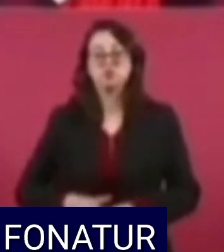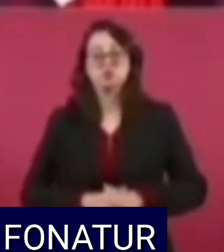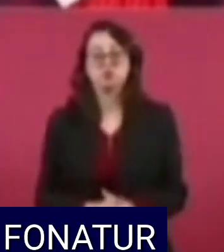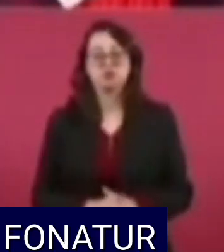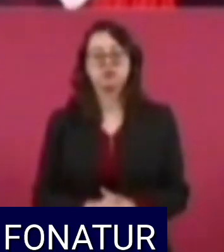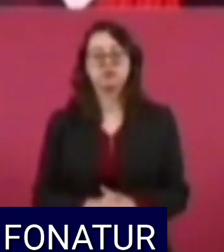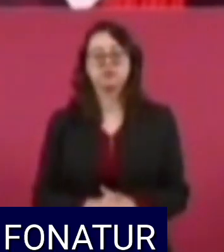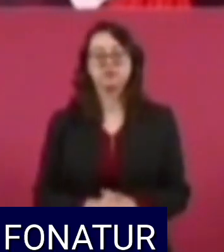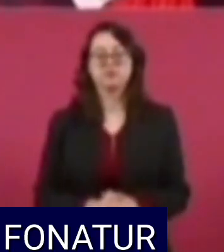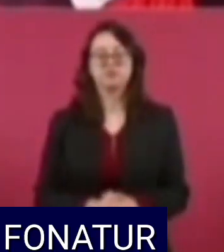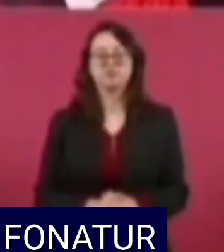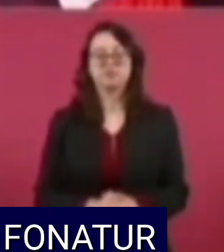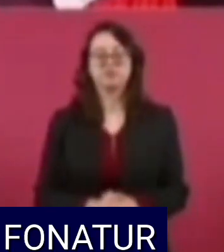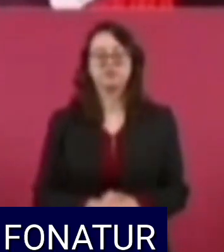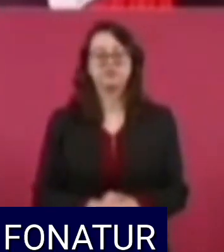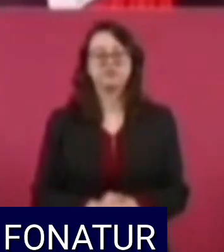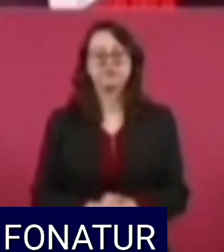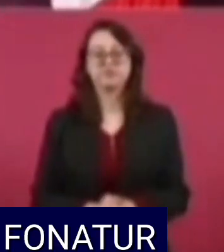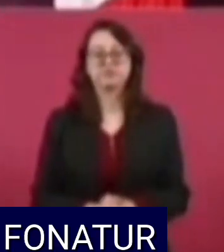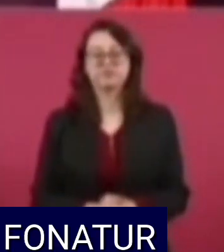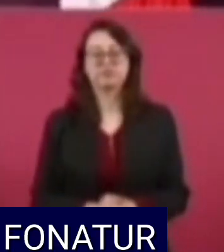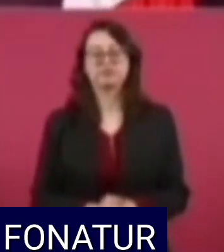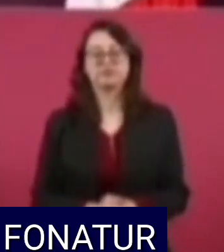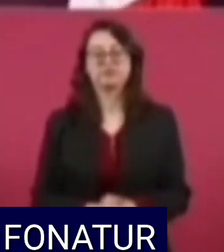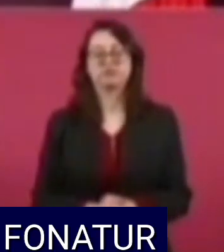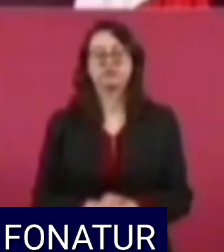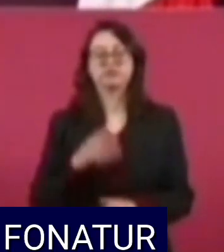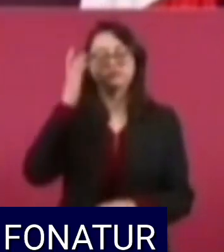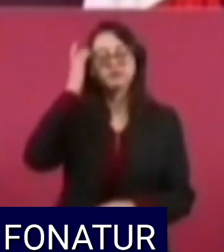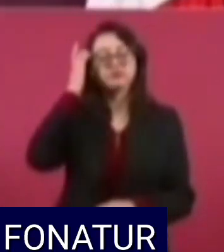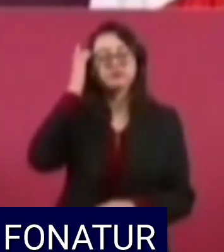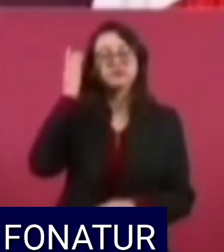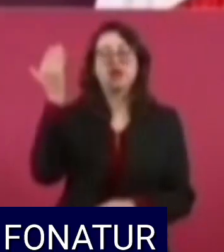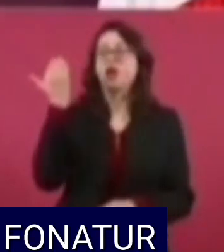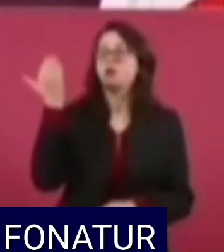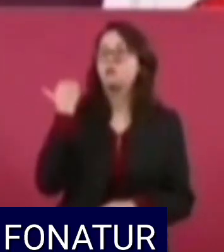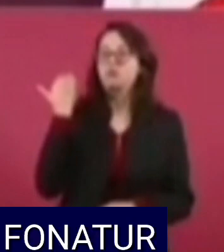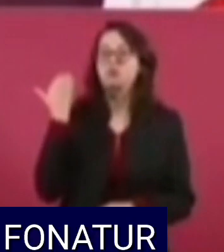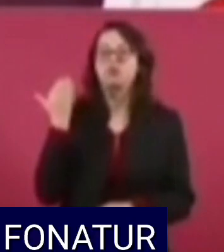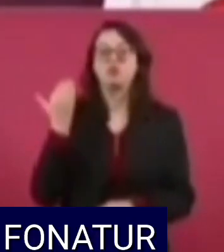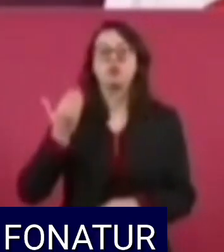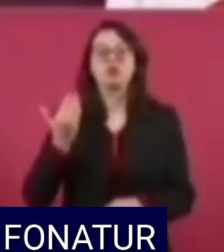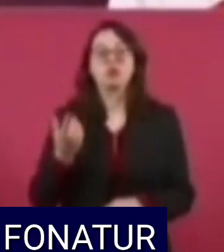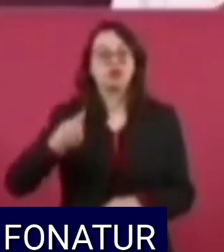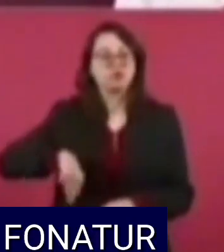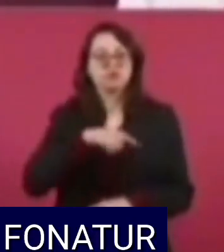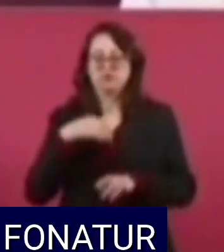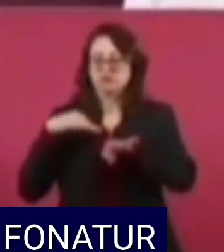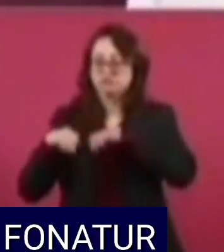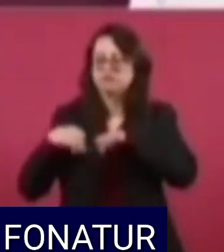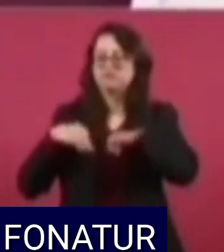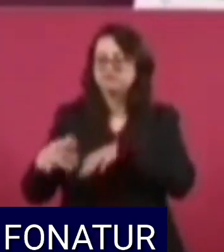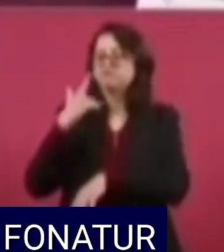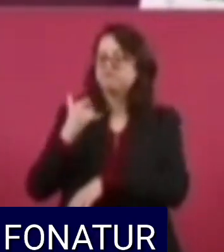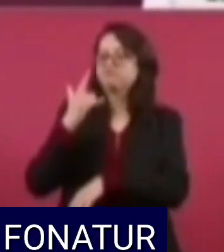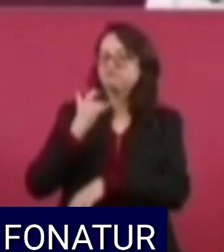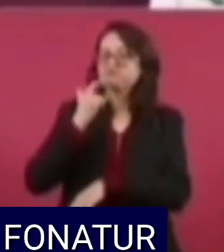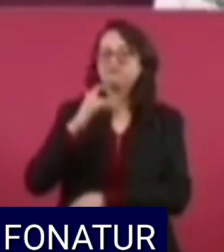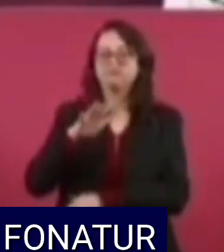poco nosotros ayudamos bastante y se gobernaba